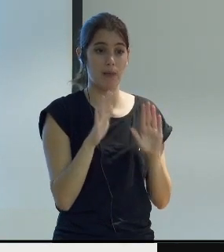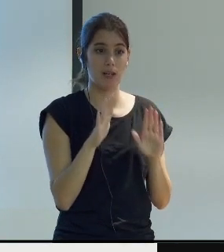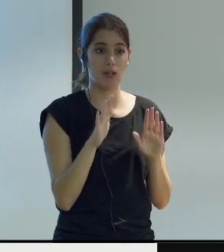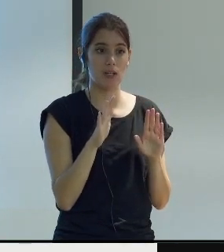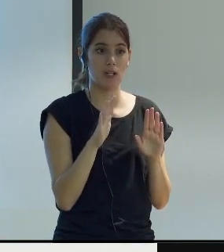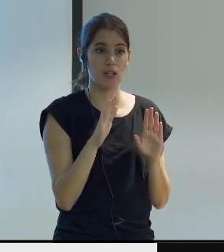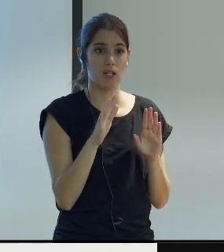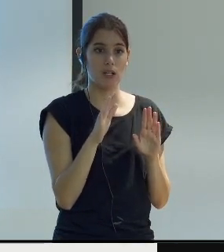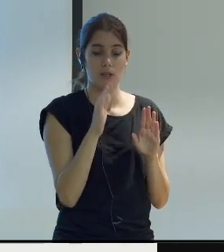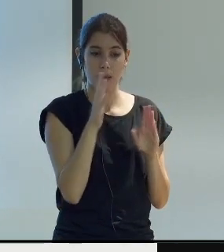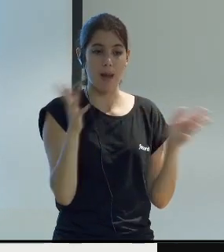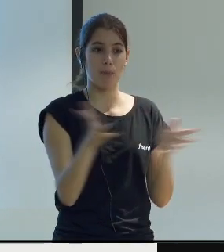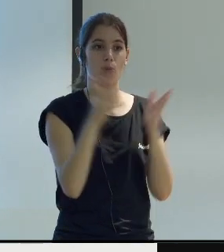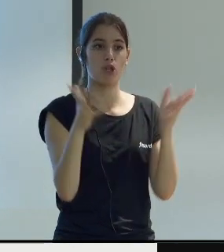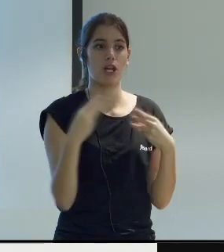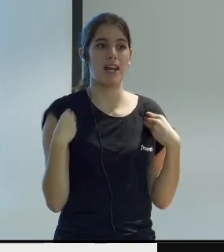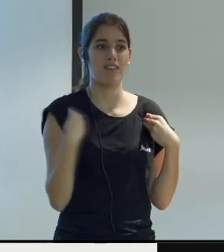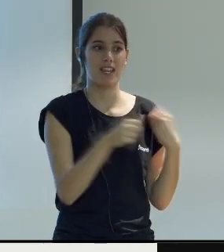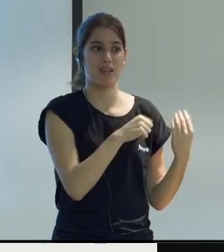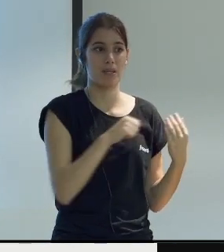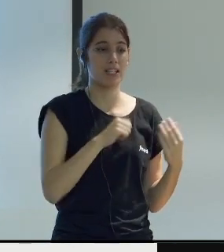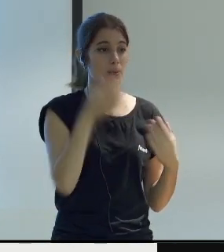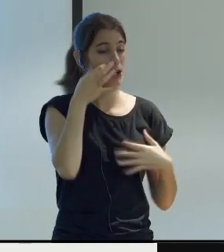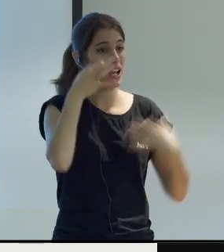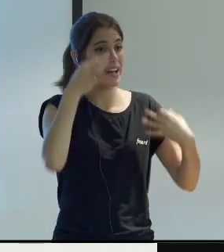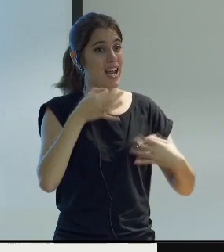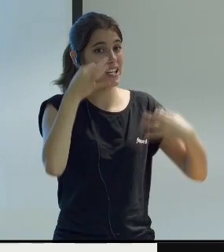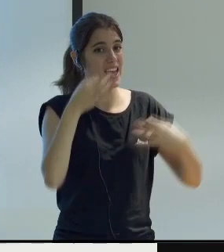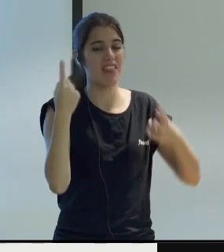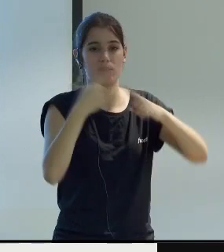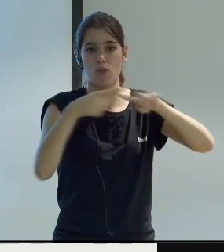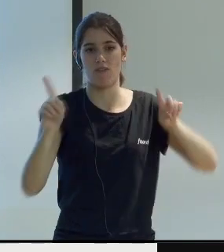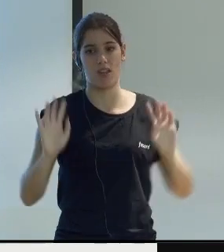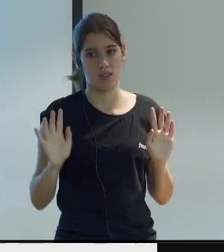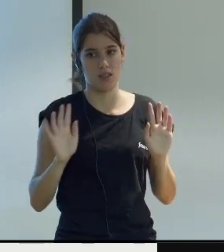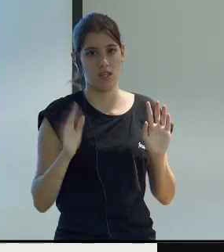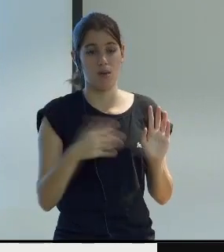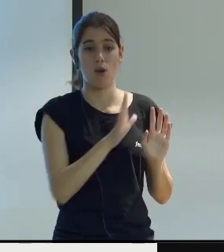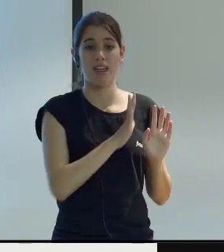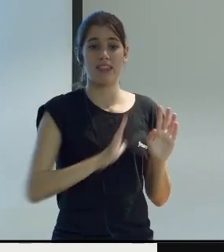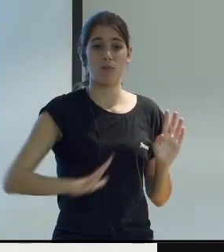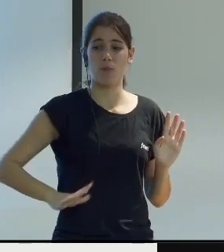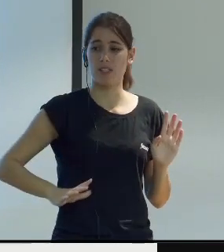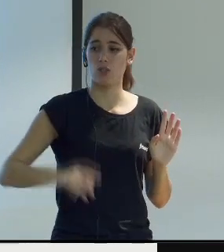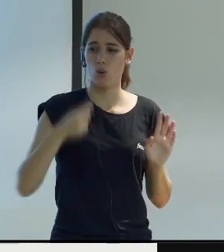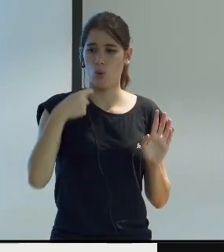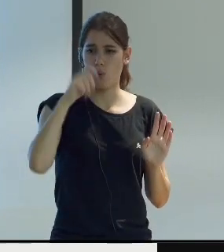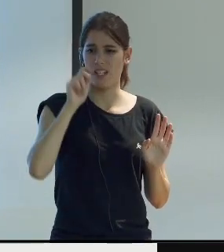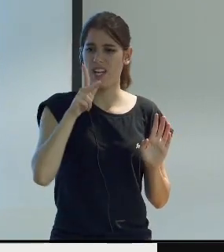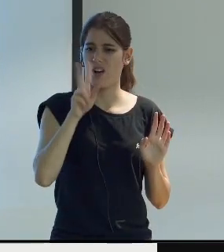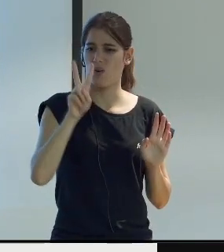para promocionar la vida independiente, pero la realidad es muy distinta. De momento, Hungría está